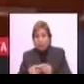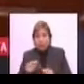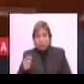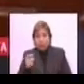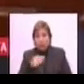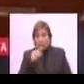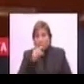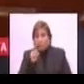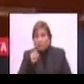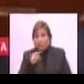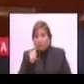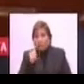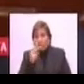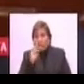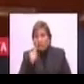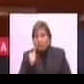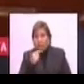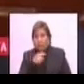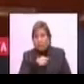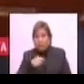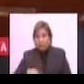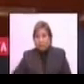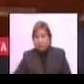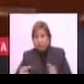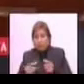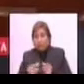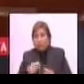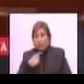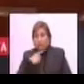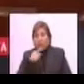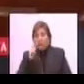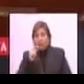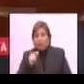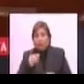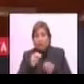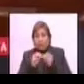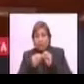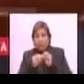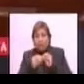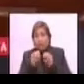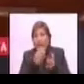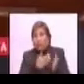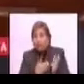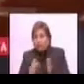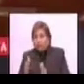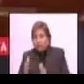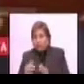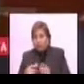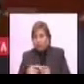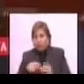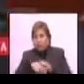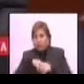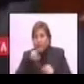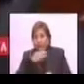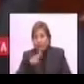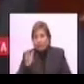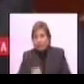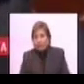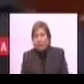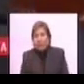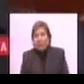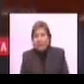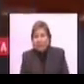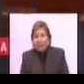señor Fernando Zavala Lombardi, presidente del Consejo de Ministros, a efectos de continuar con el procedimiento parlamentario se le invita a salir, etcétera, etcétera,